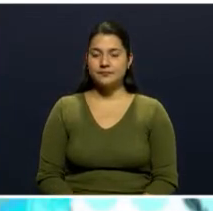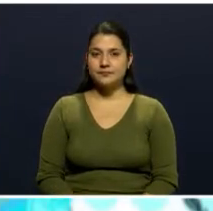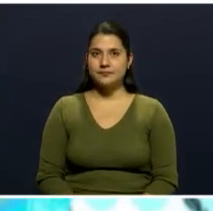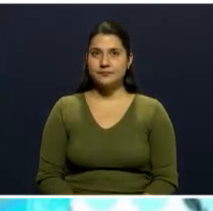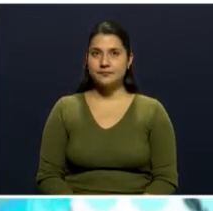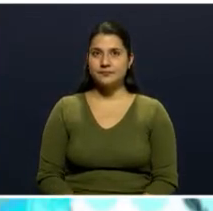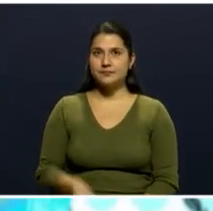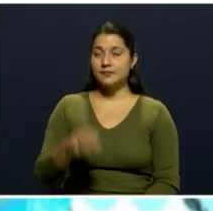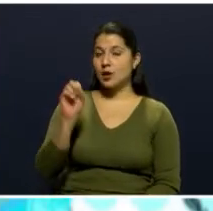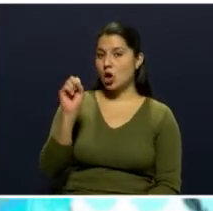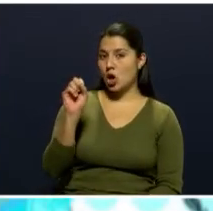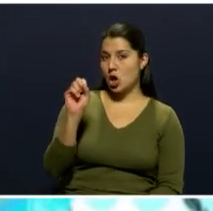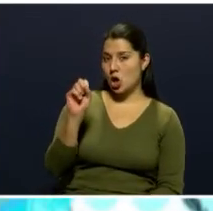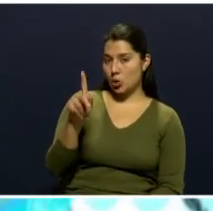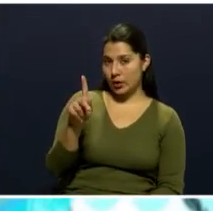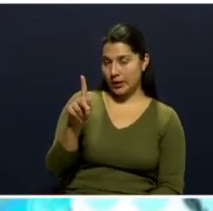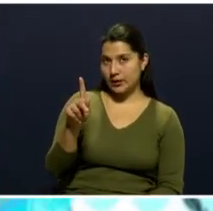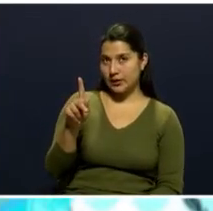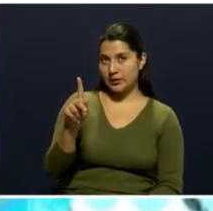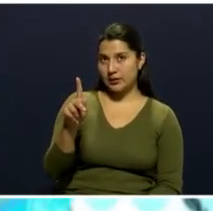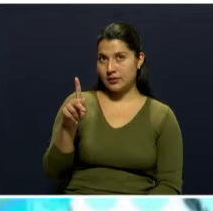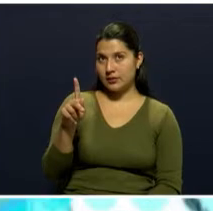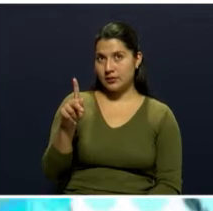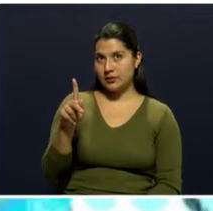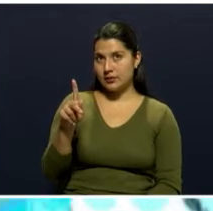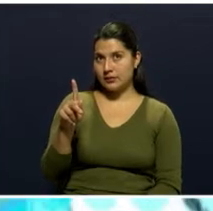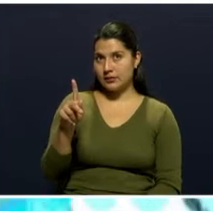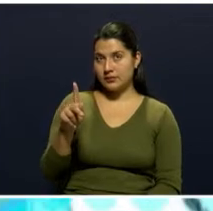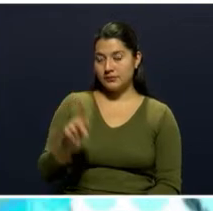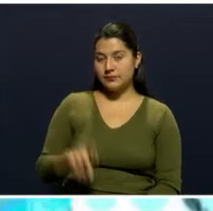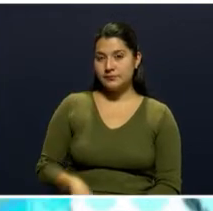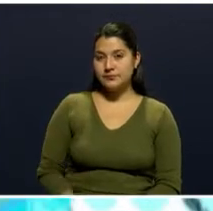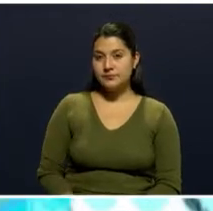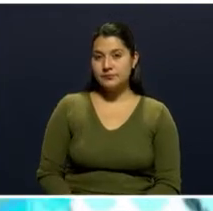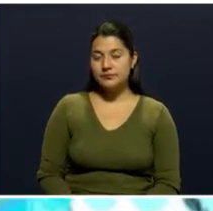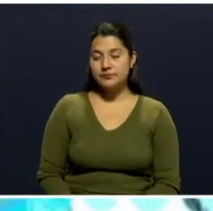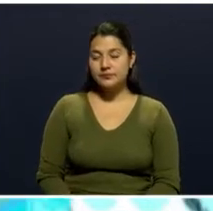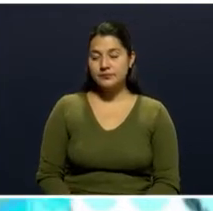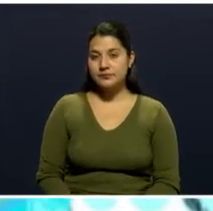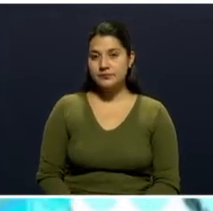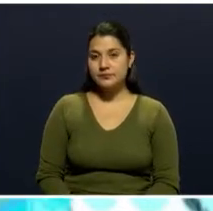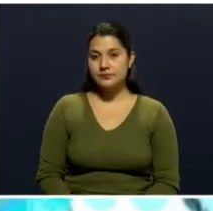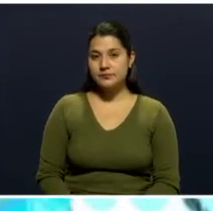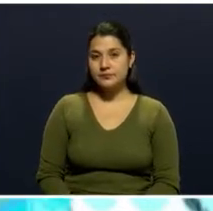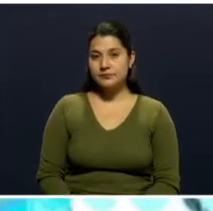Ok, si me ayudan con la primera diapositiva.